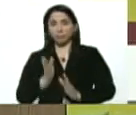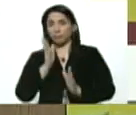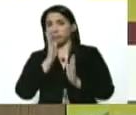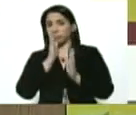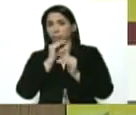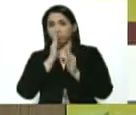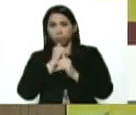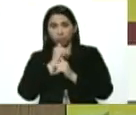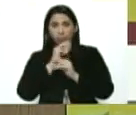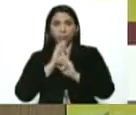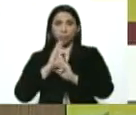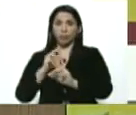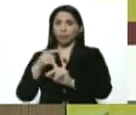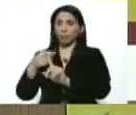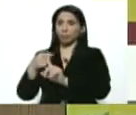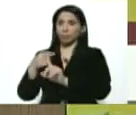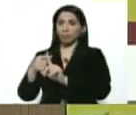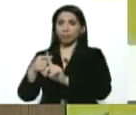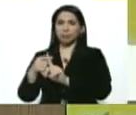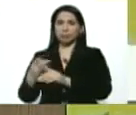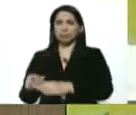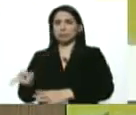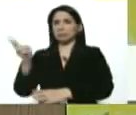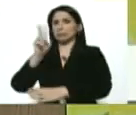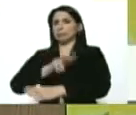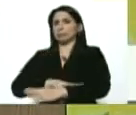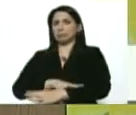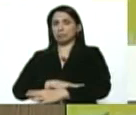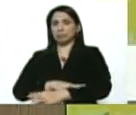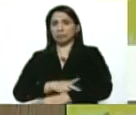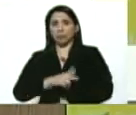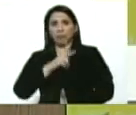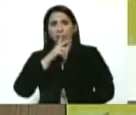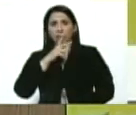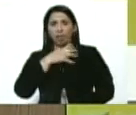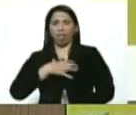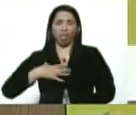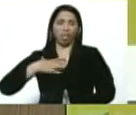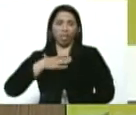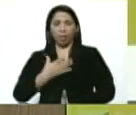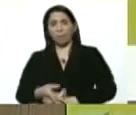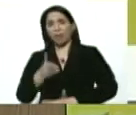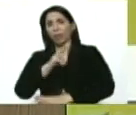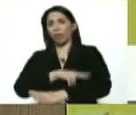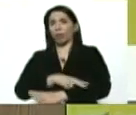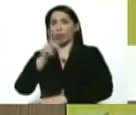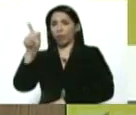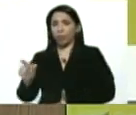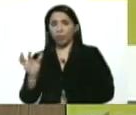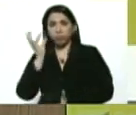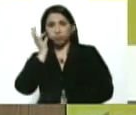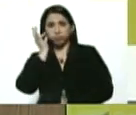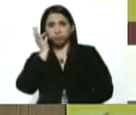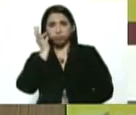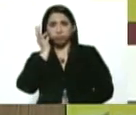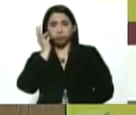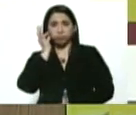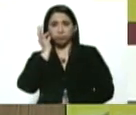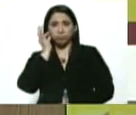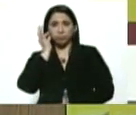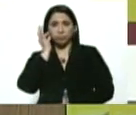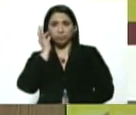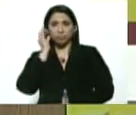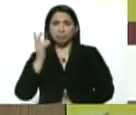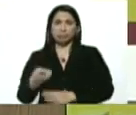respuesta positiva al contrario un empeoramiento de cuadro general de esta señora y hubo un